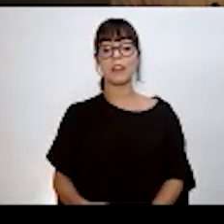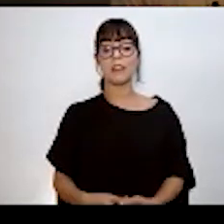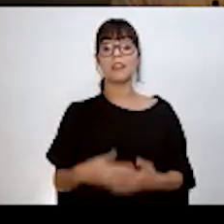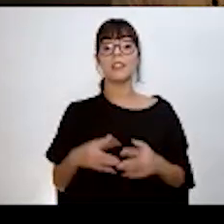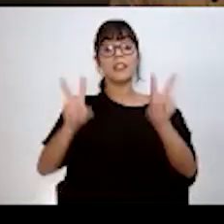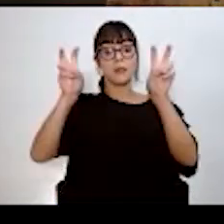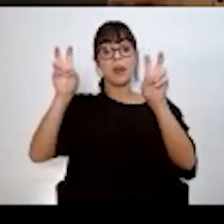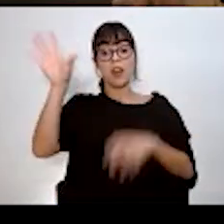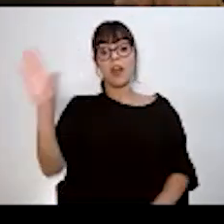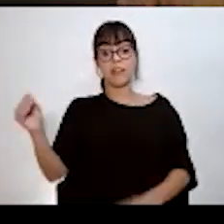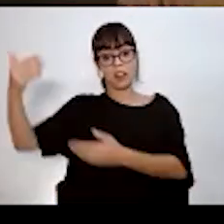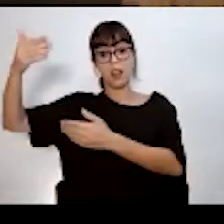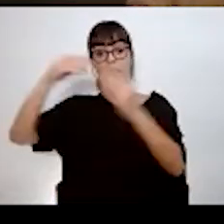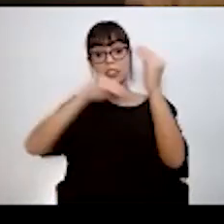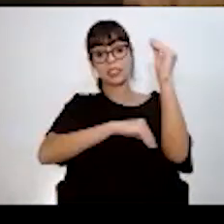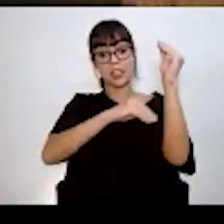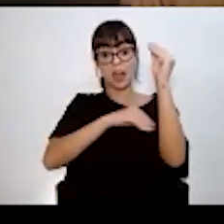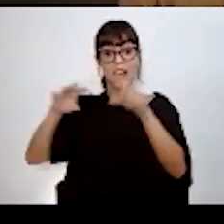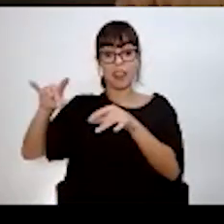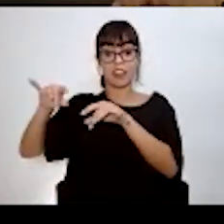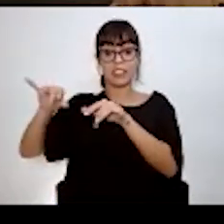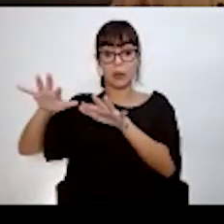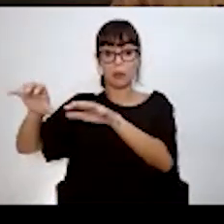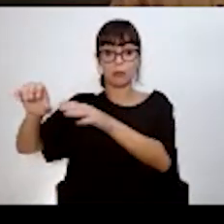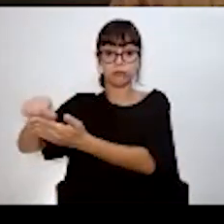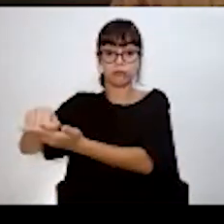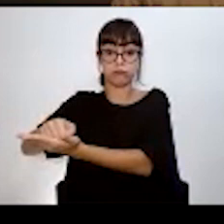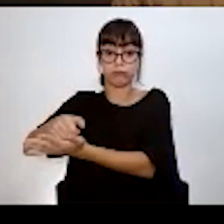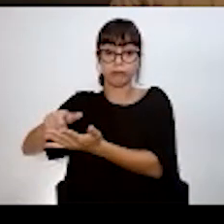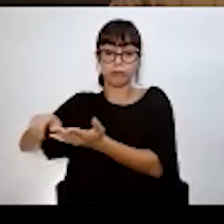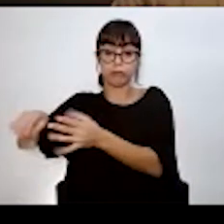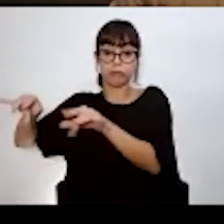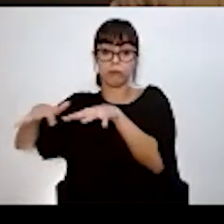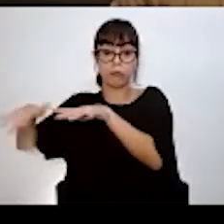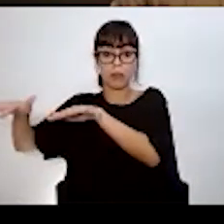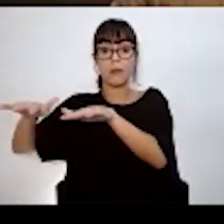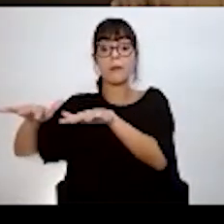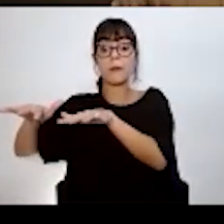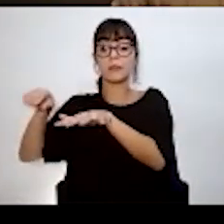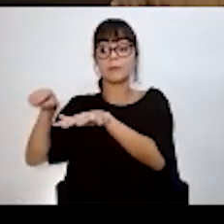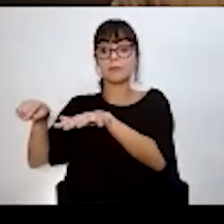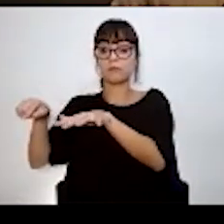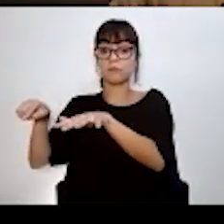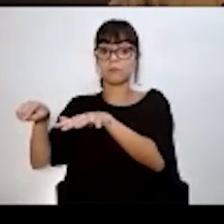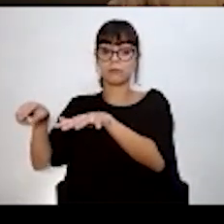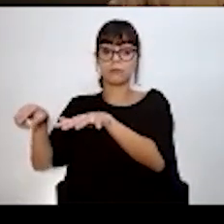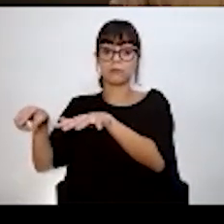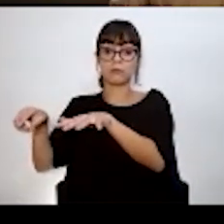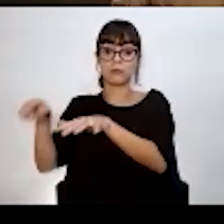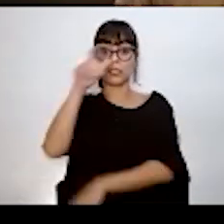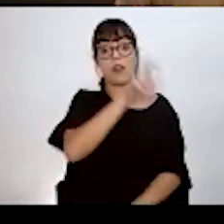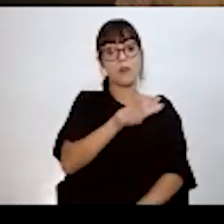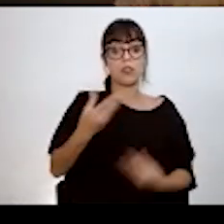del continente, del Sáhara, es más antiguo que las primeras evidencias de poblamiento humano estable en el caso